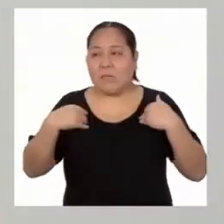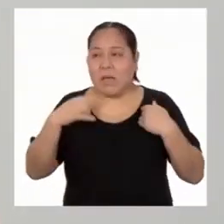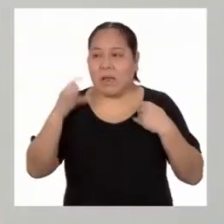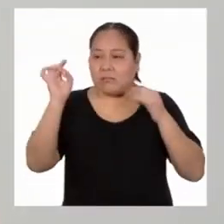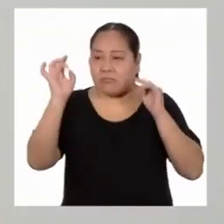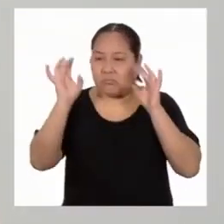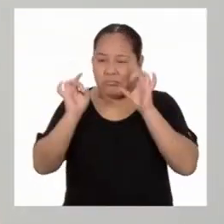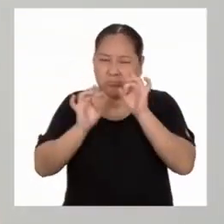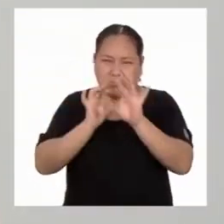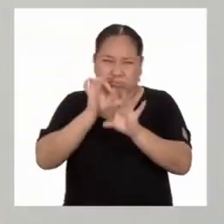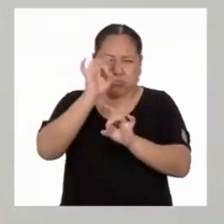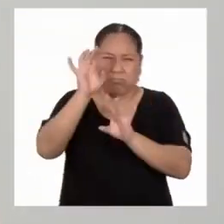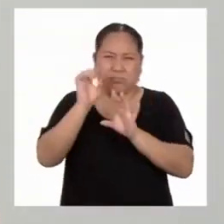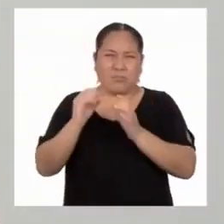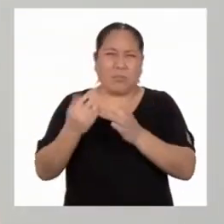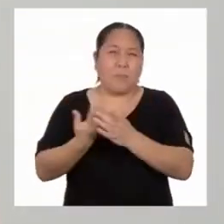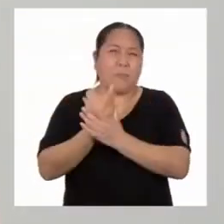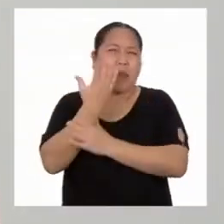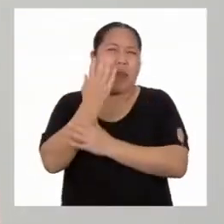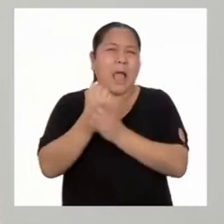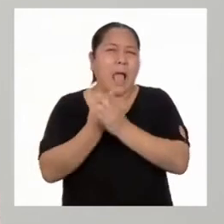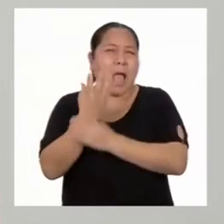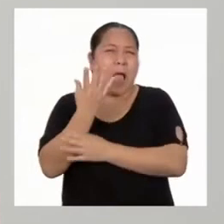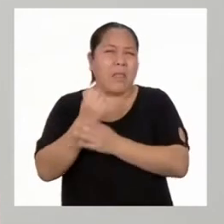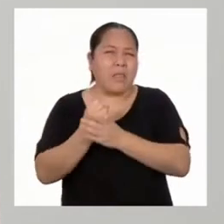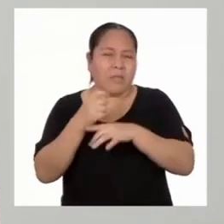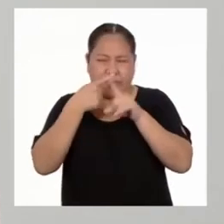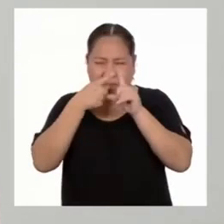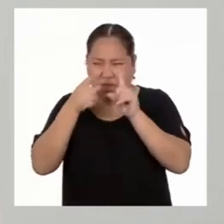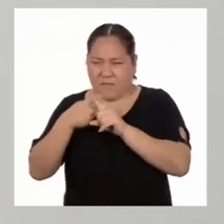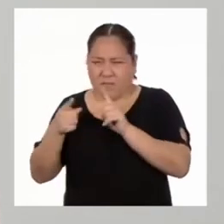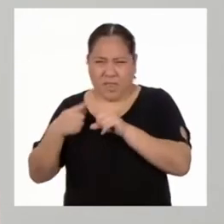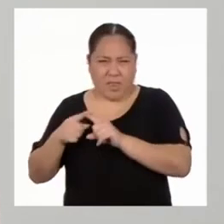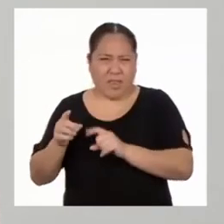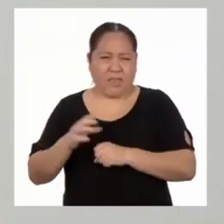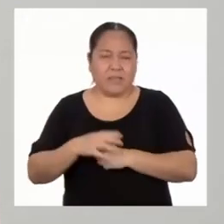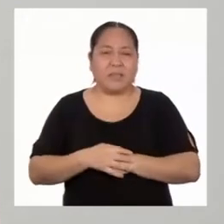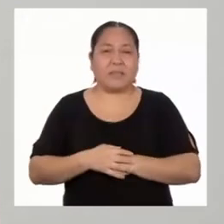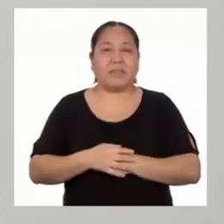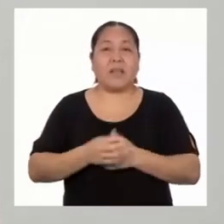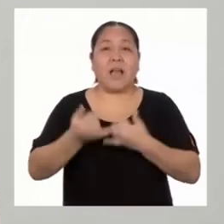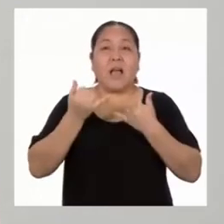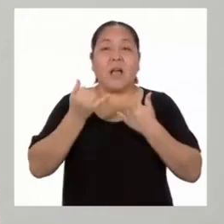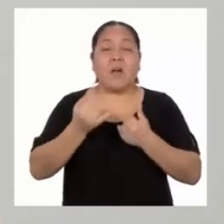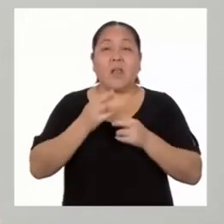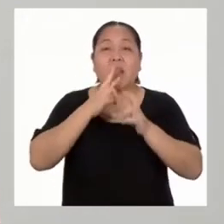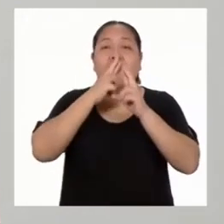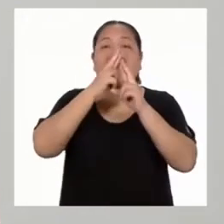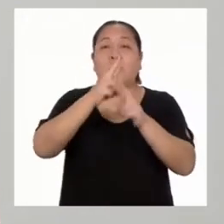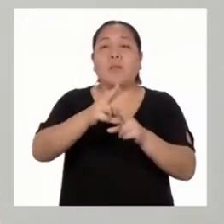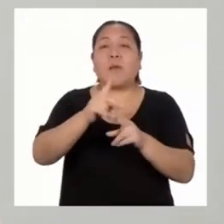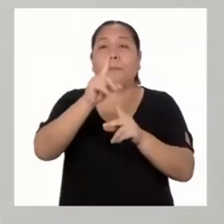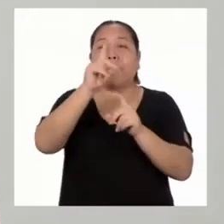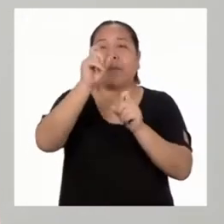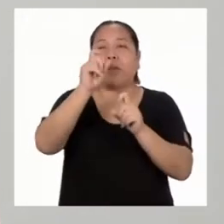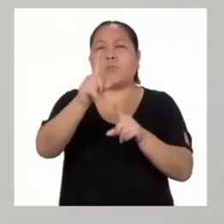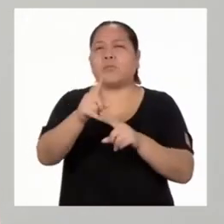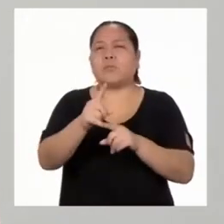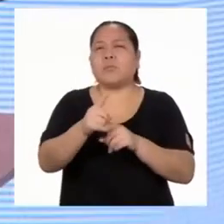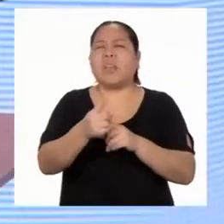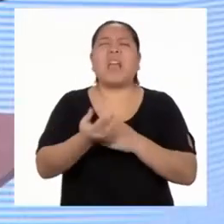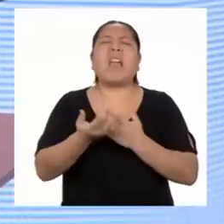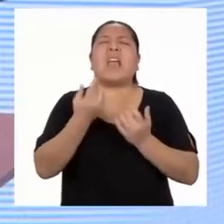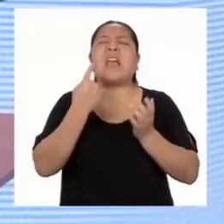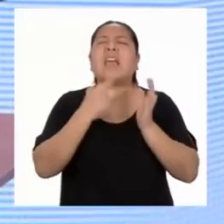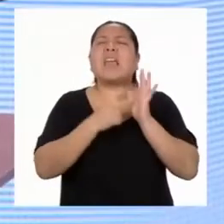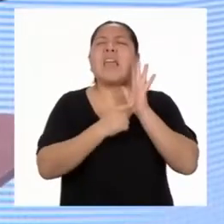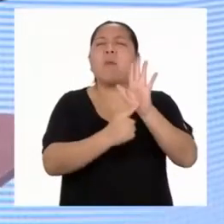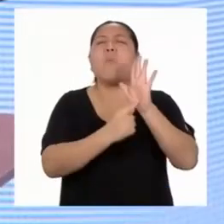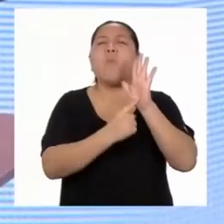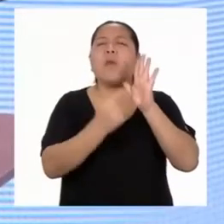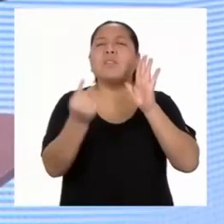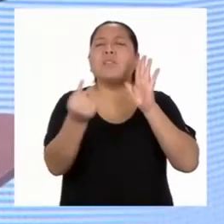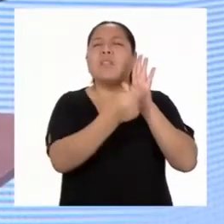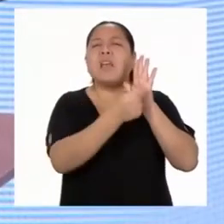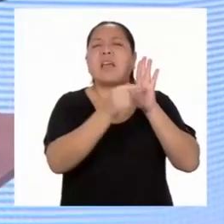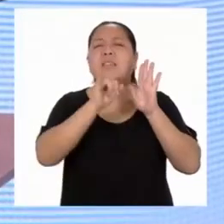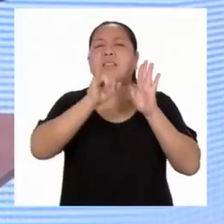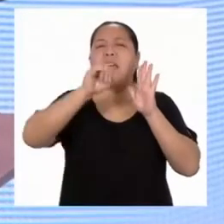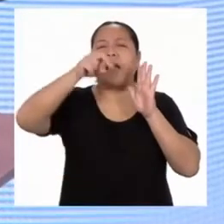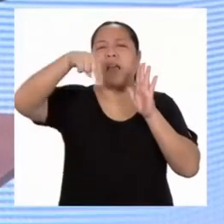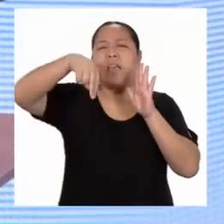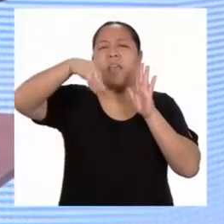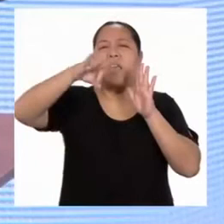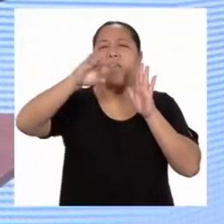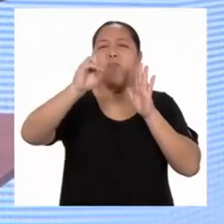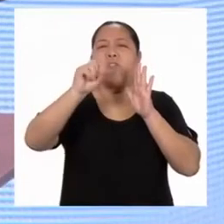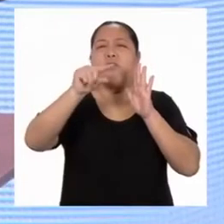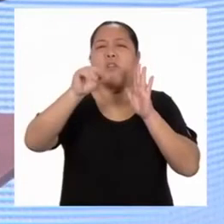insectos, plantas. Ahora tratemos de responder a la pregunta, ¿de qué trata la infografía? Solo